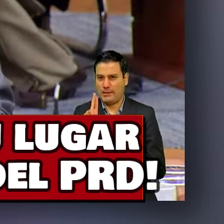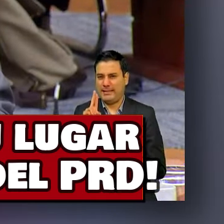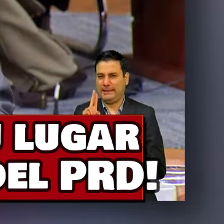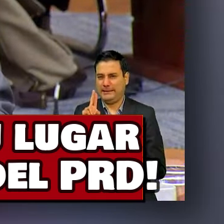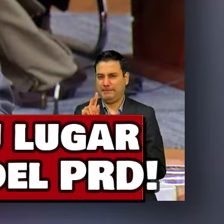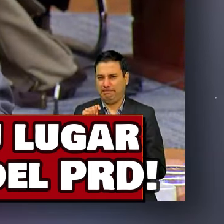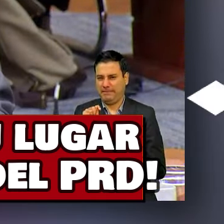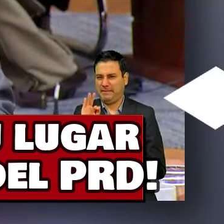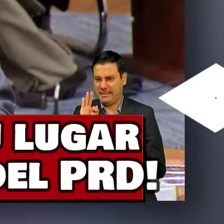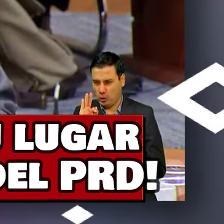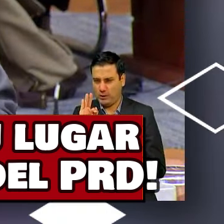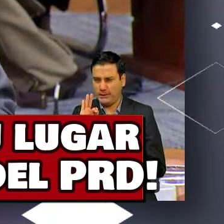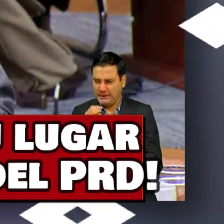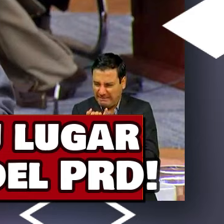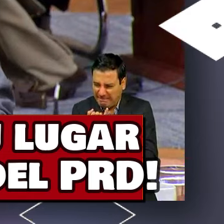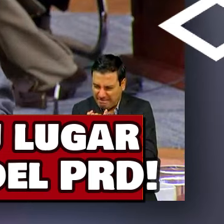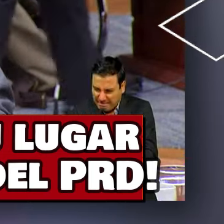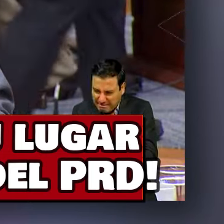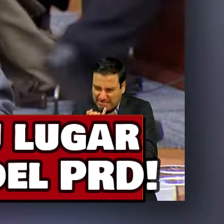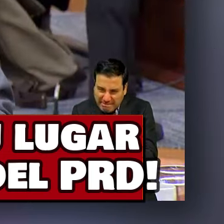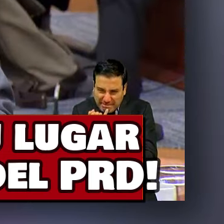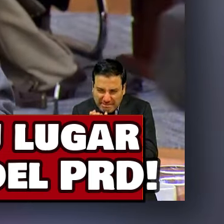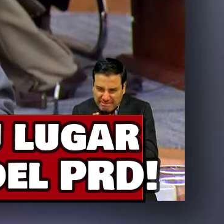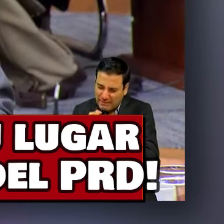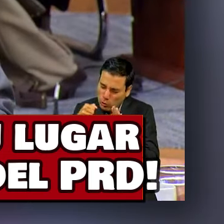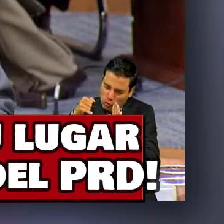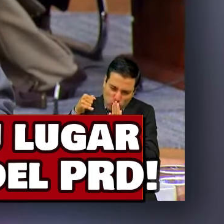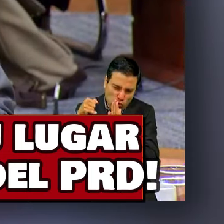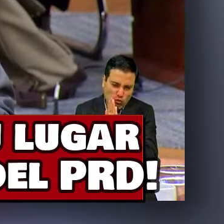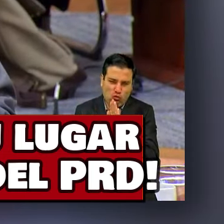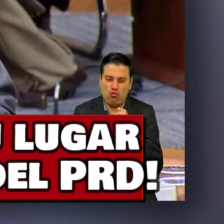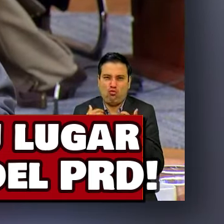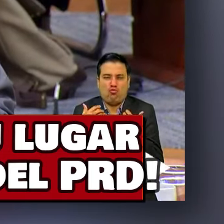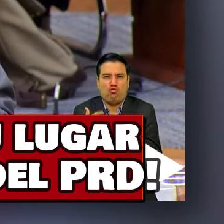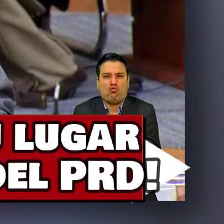sus diversas ramas y líneas de operación.